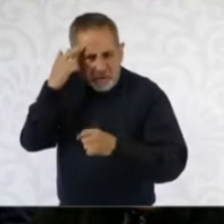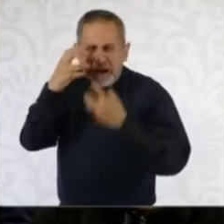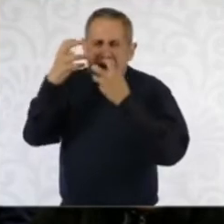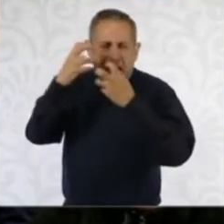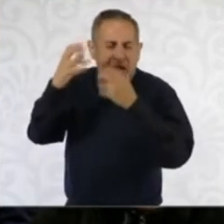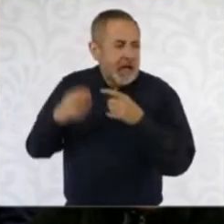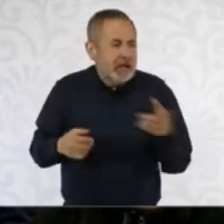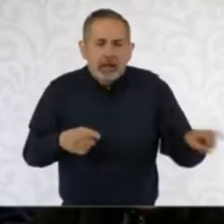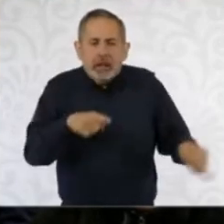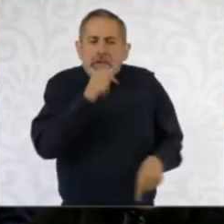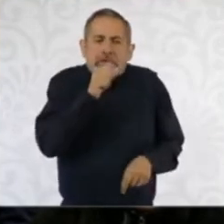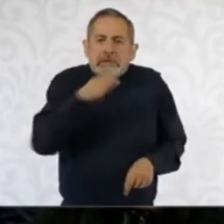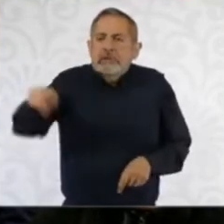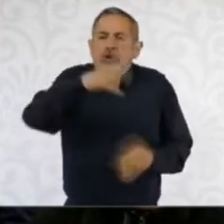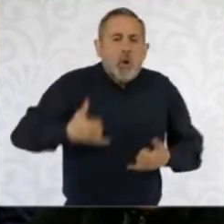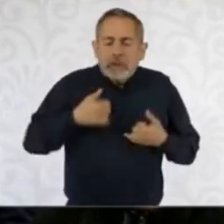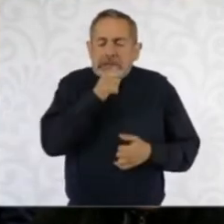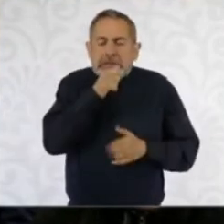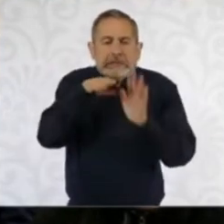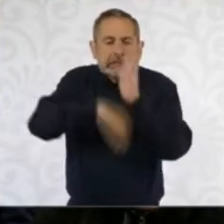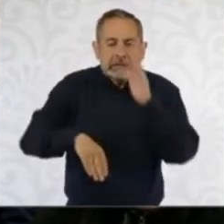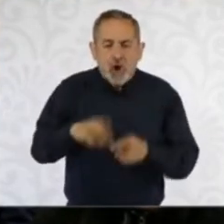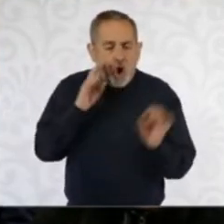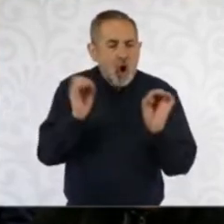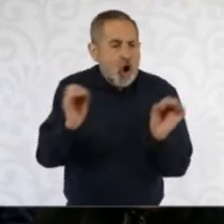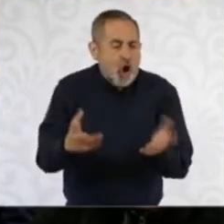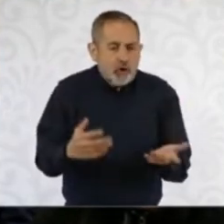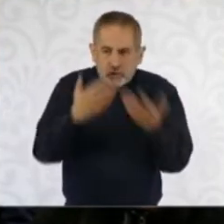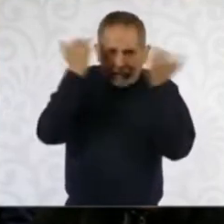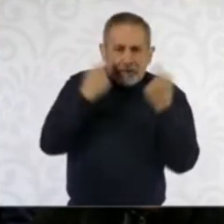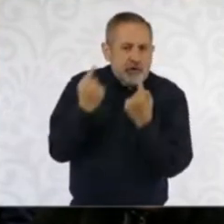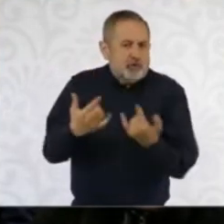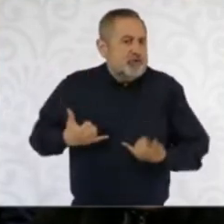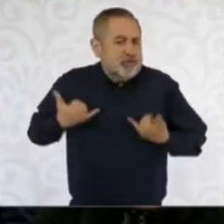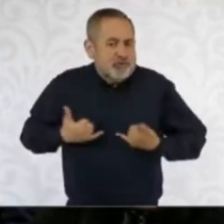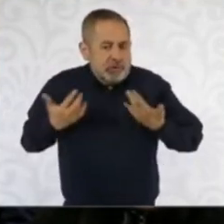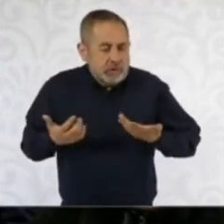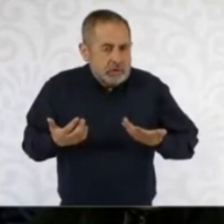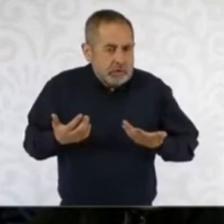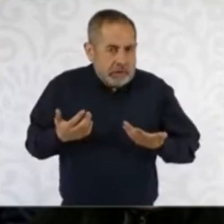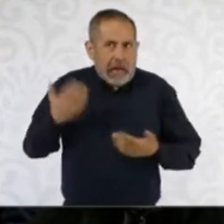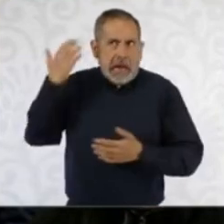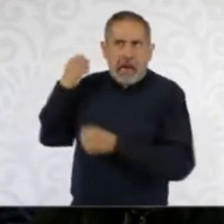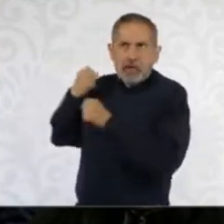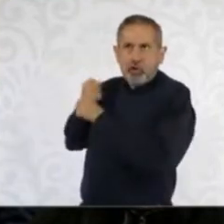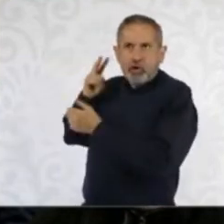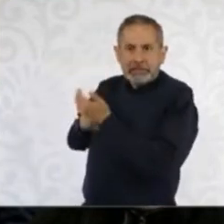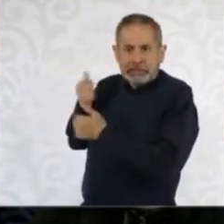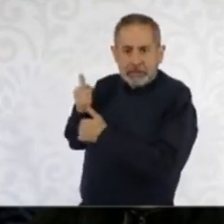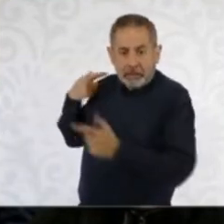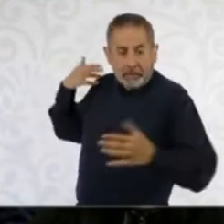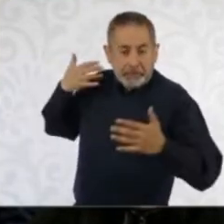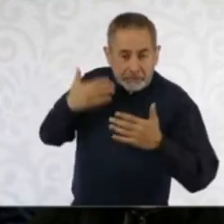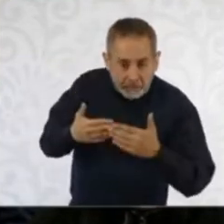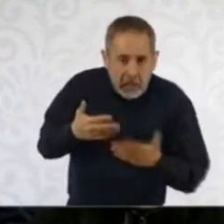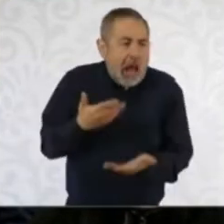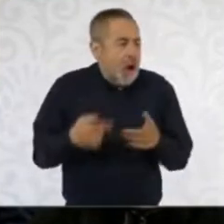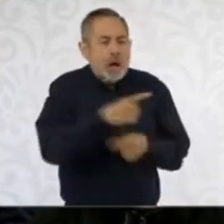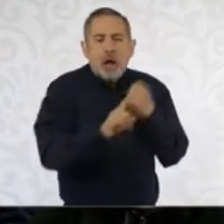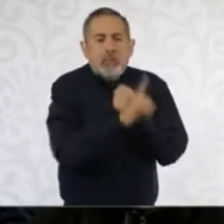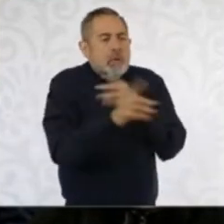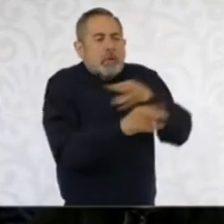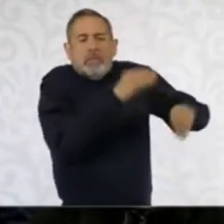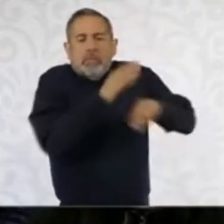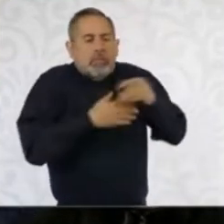mensaje le enviaría a las y los jóvenes que no vivieron en el 2006 y que ahora, pues, justo padecen las consecuencias de la guerra contra el narco de